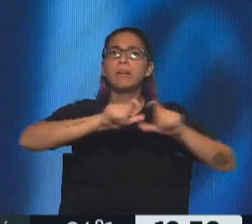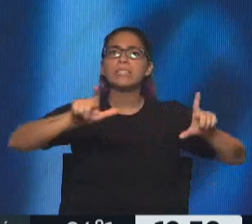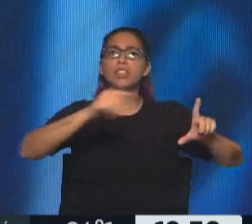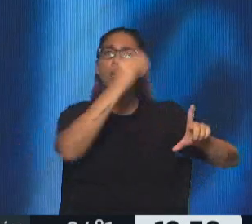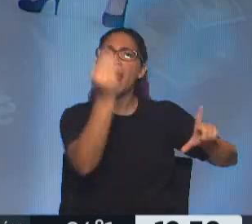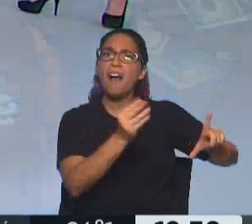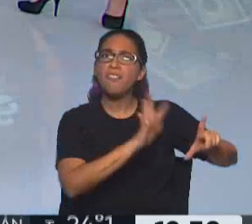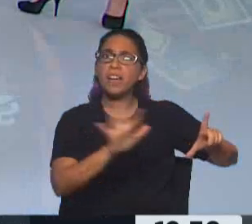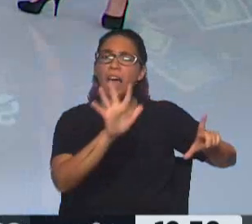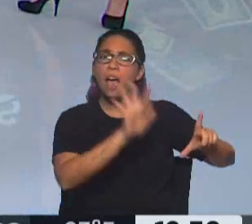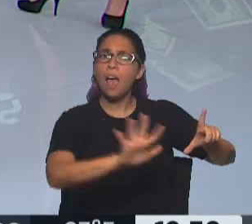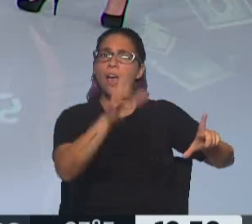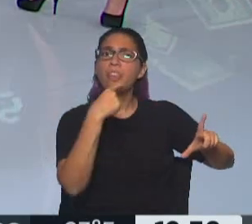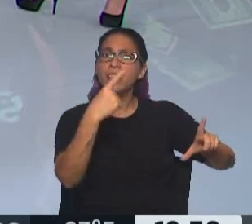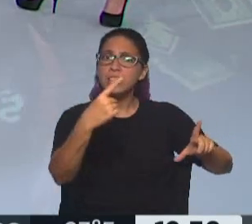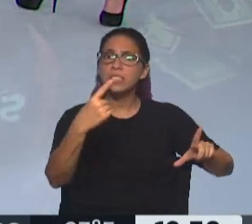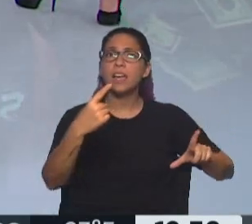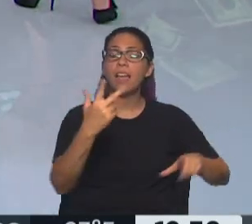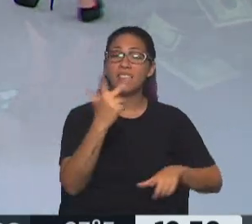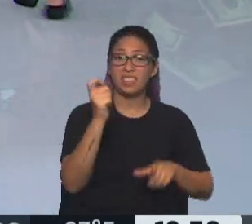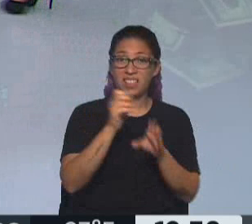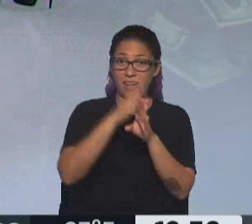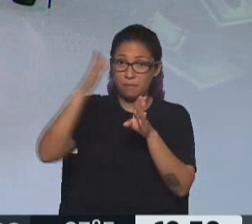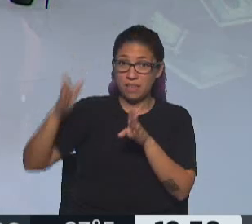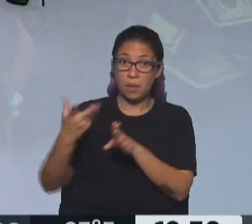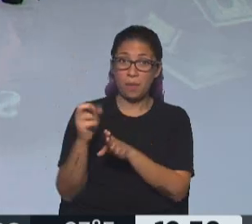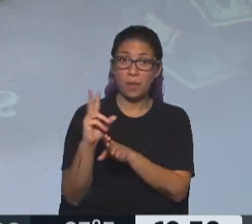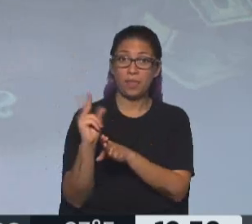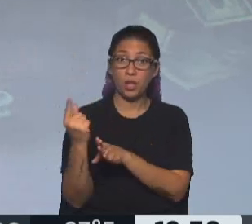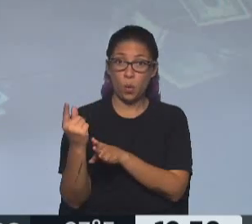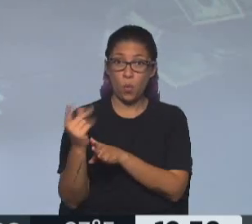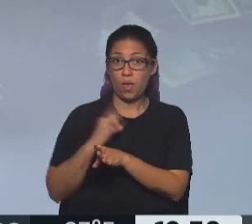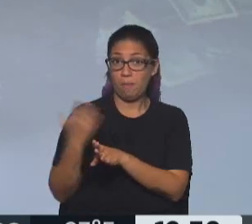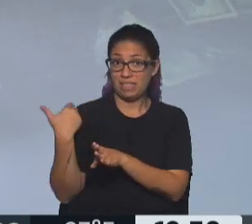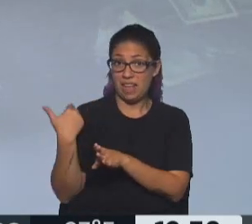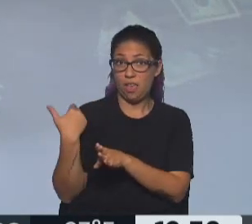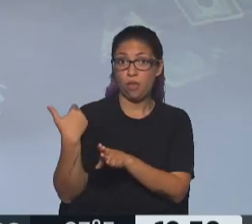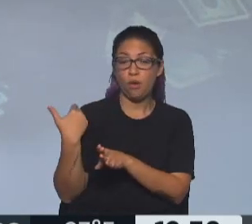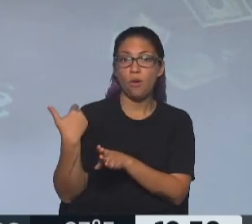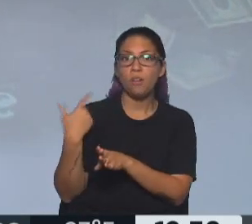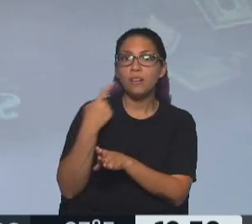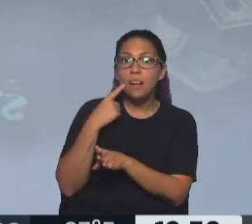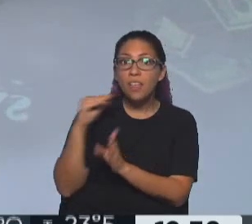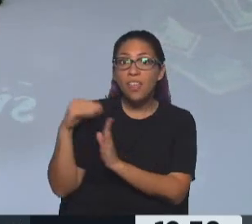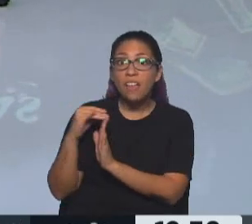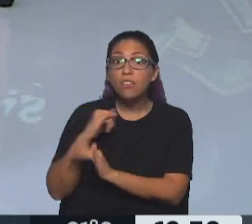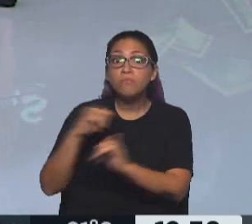y les va a aparecer que la deuda al tercer trimestre 2021, es decir, del año pasado, el último dato disponible, es